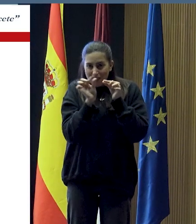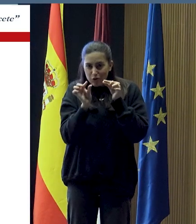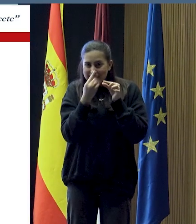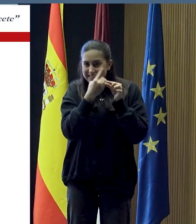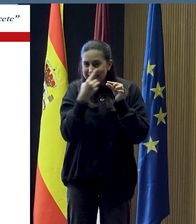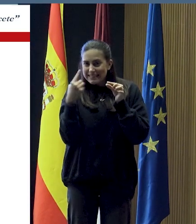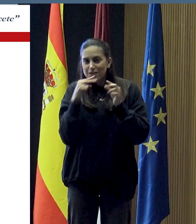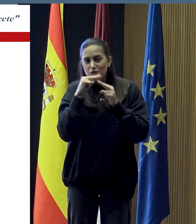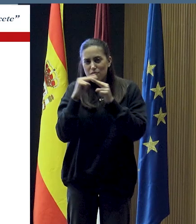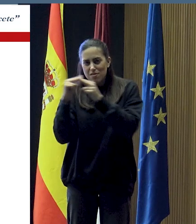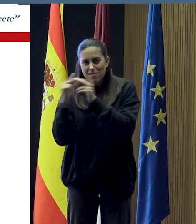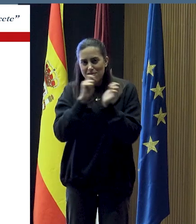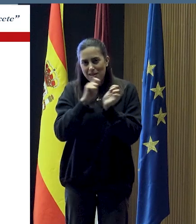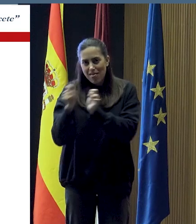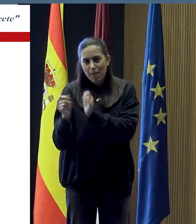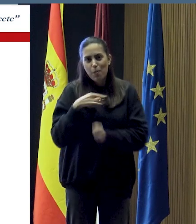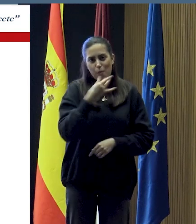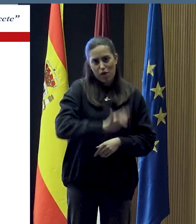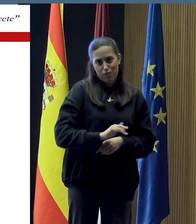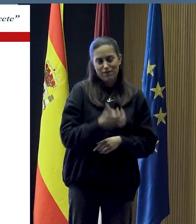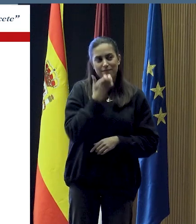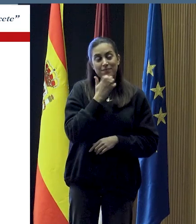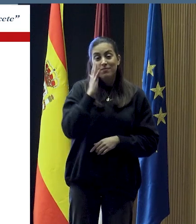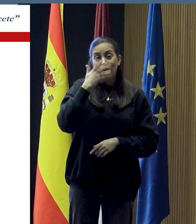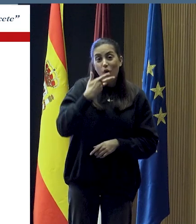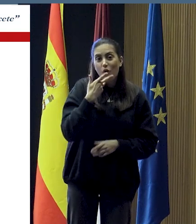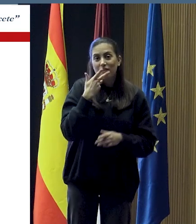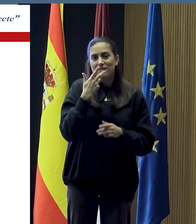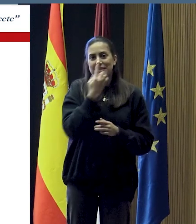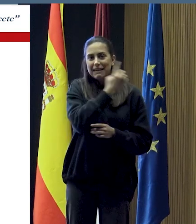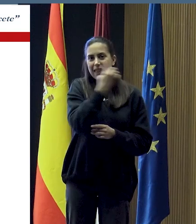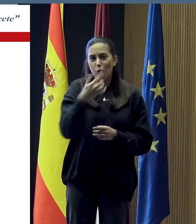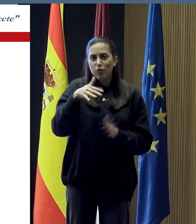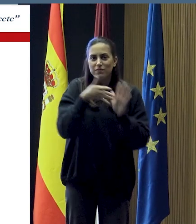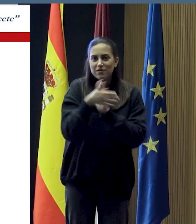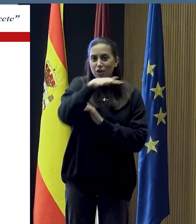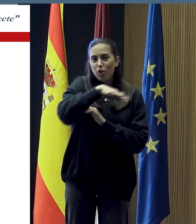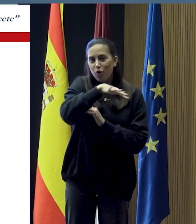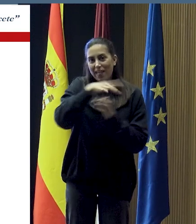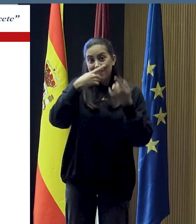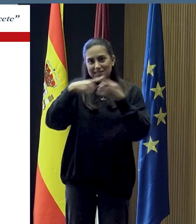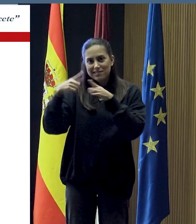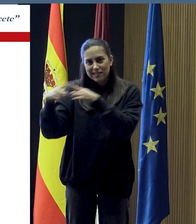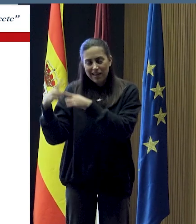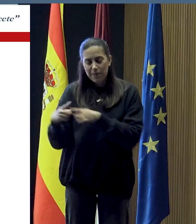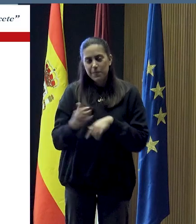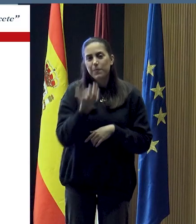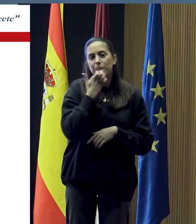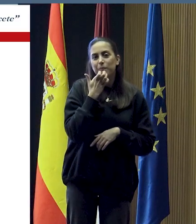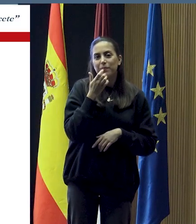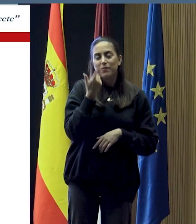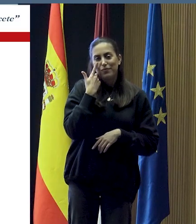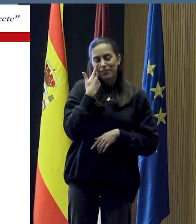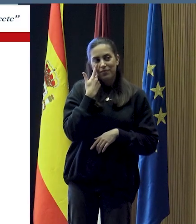parte de ese lóbulo temporal, ¿vale? Cada uno de los colores es una región distinta, ¿vale? Entonces, por ejemplo, aquí